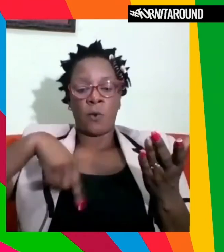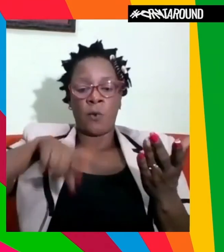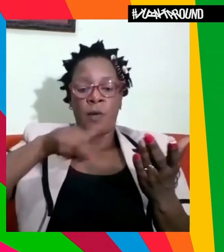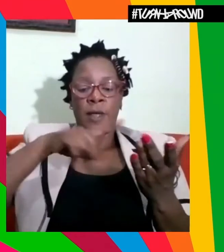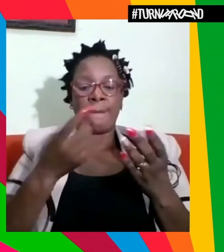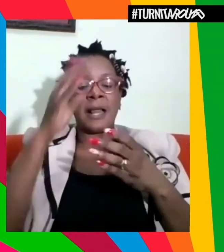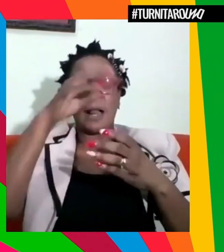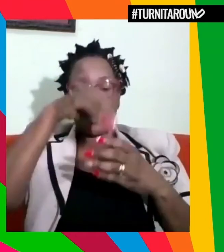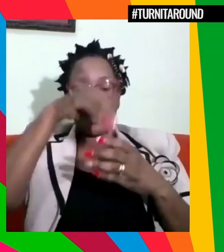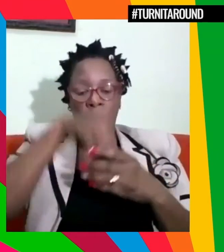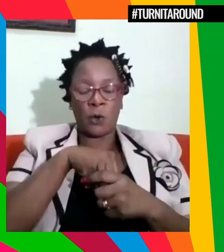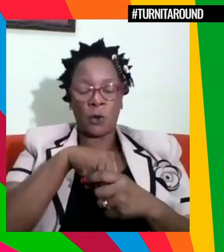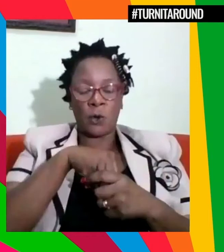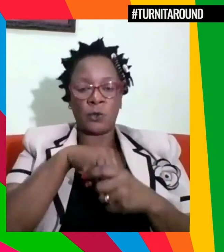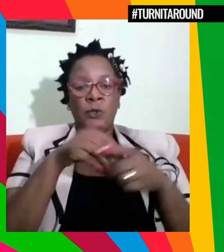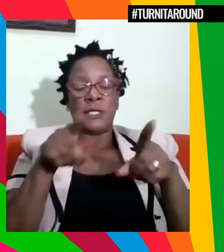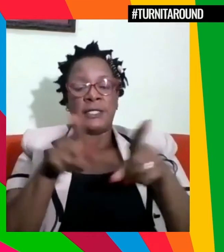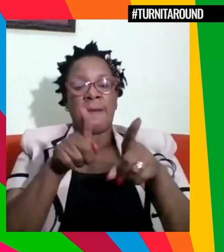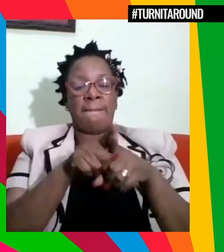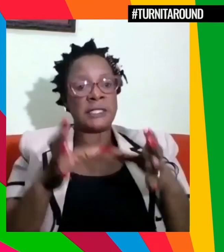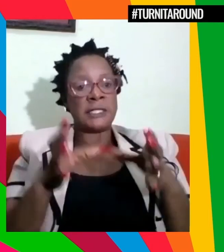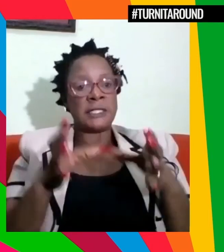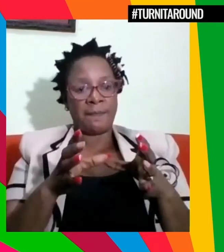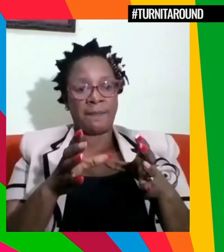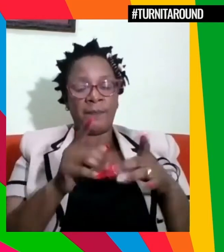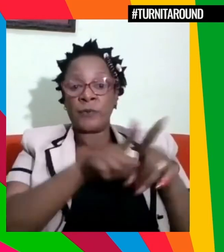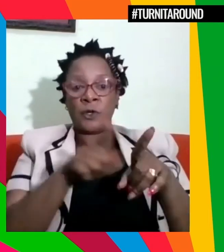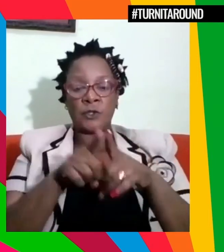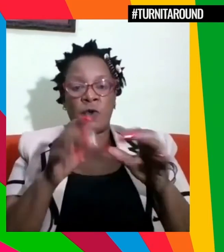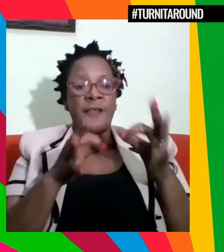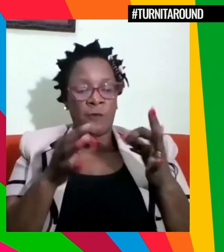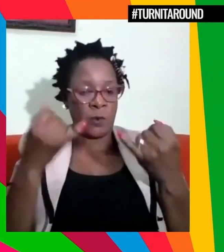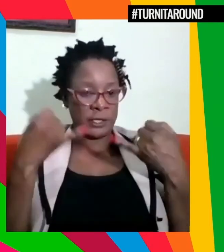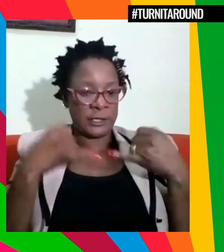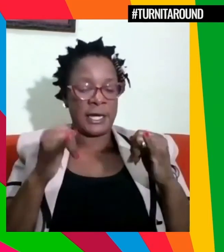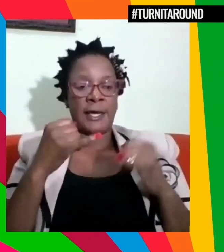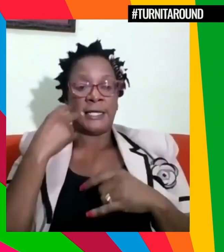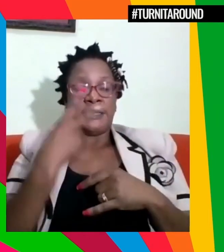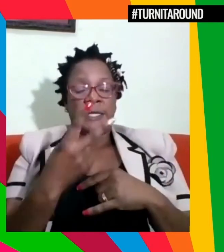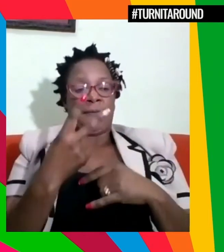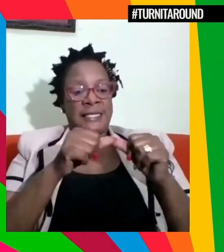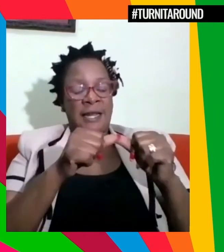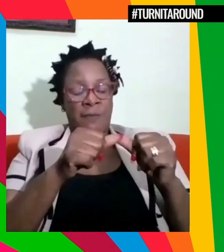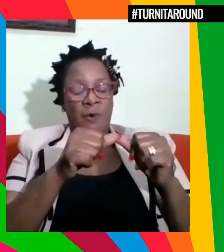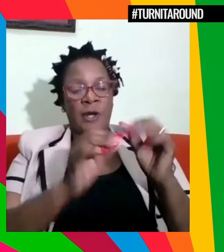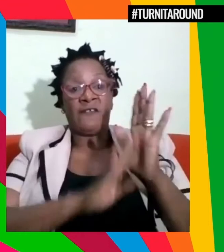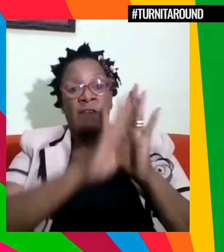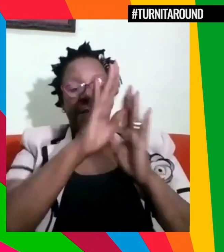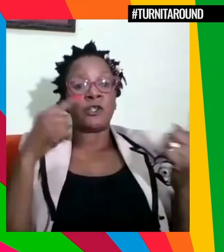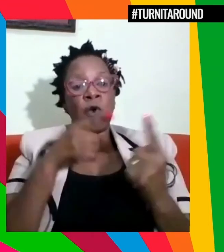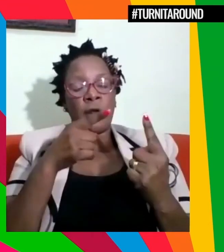equipo. Y si echamos un vistazo a los objetivos de desarrollo sostenible, esos objetivos tratan